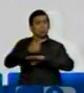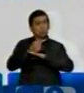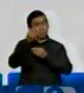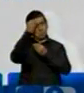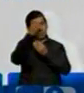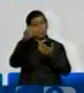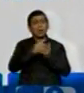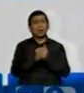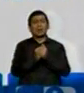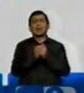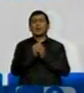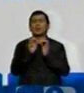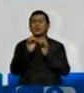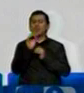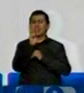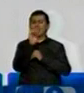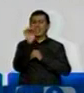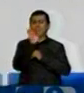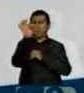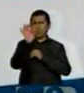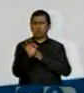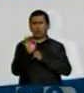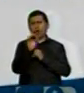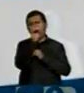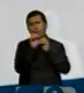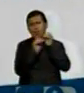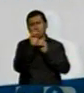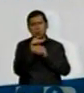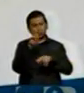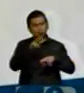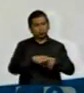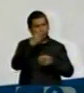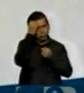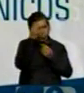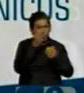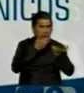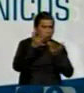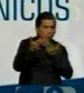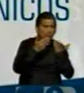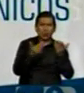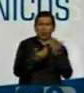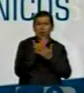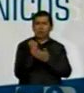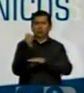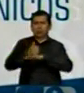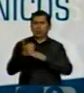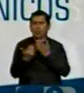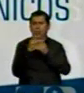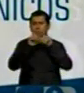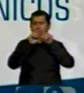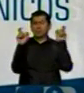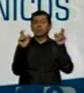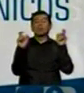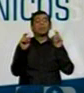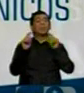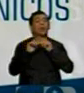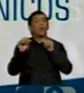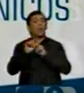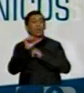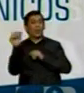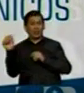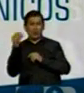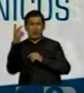que el 60% de ellas fueron creadas por vía física, mientras que el 40%, es decir,